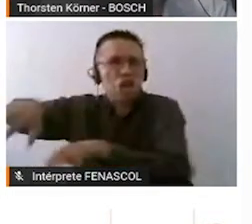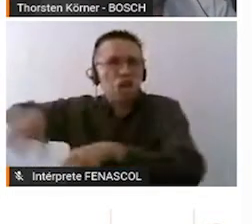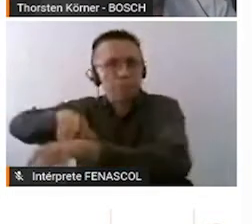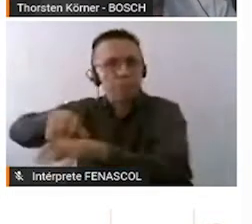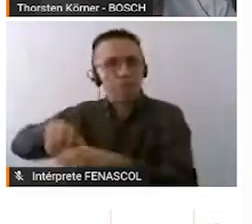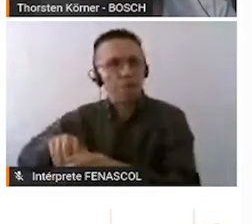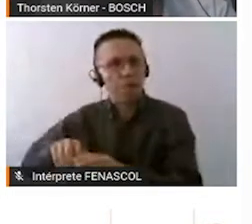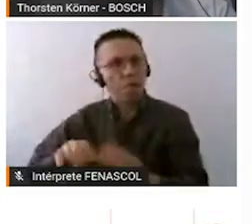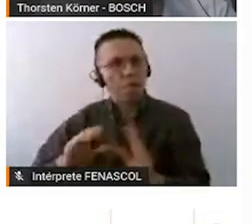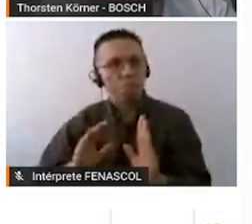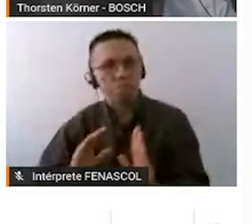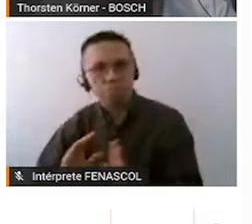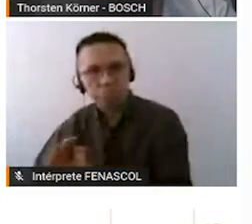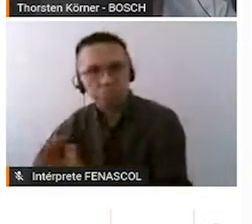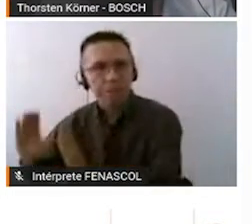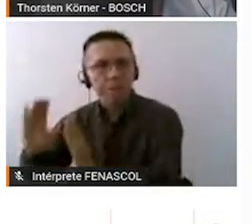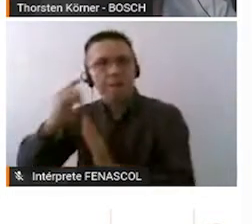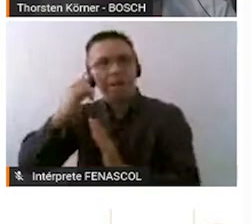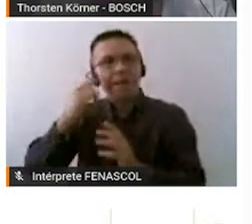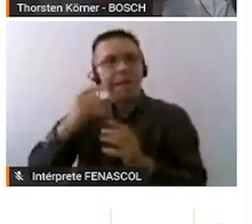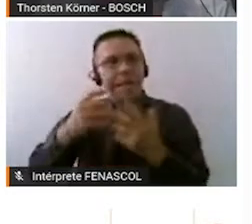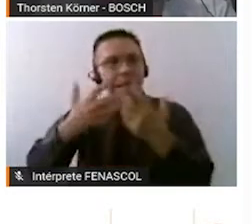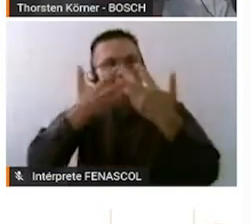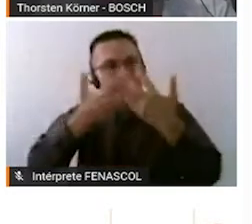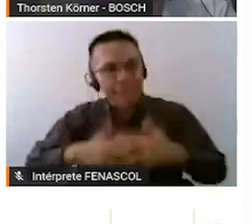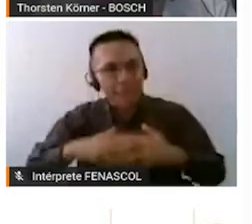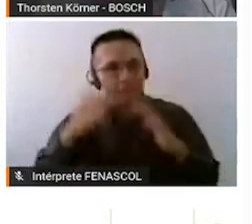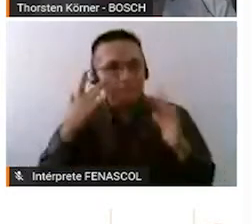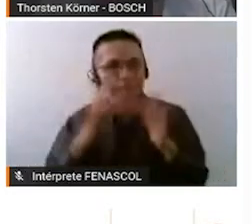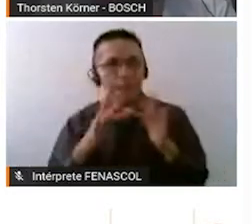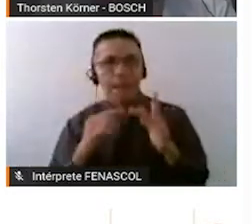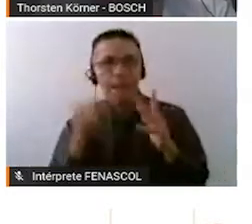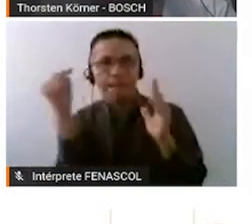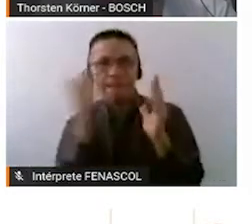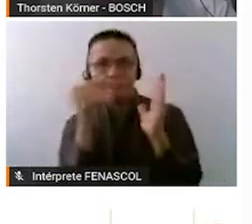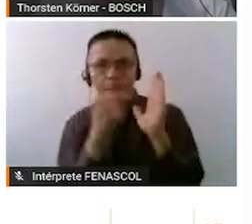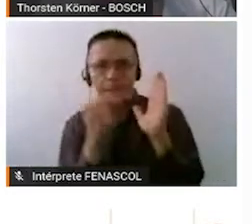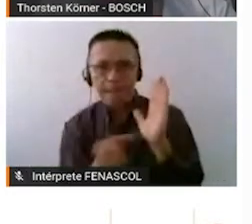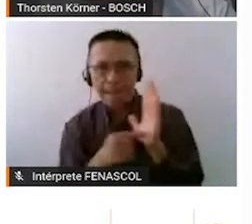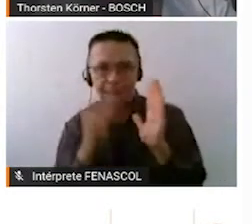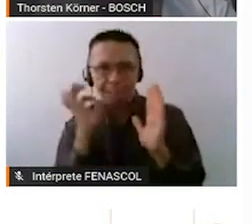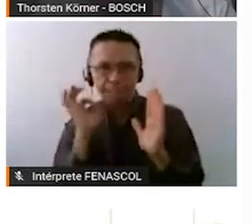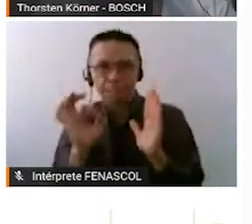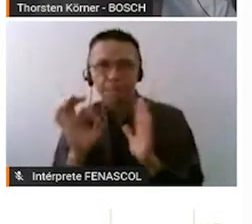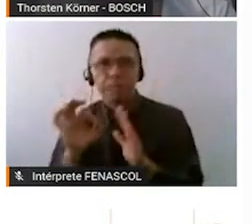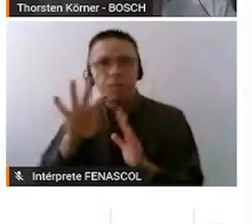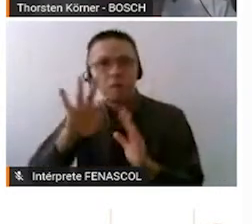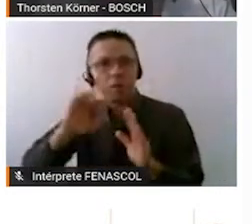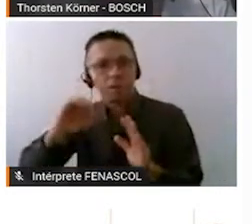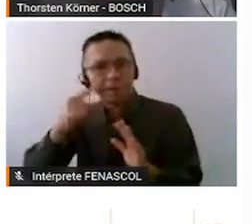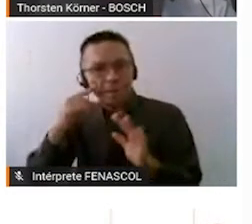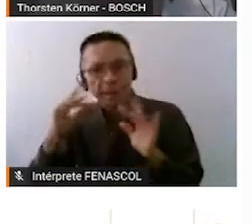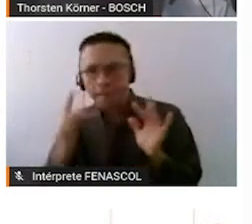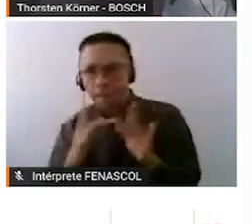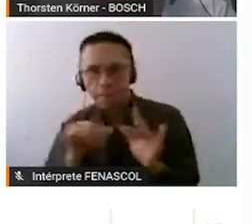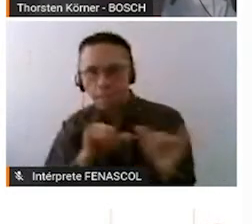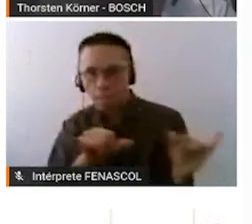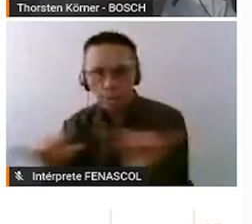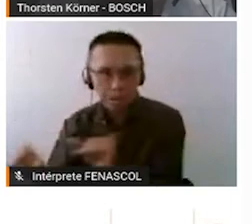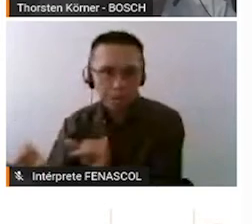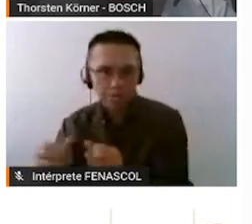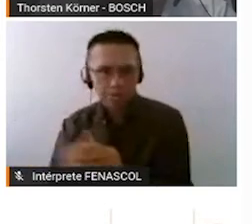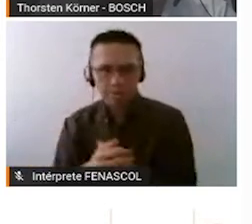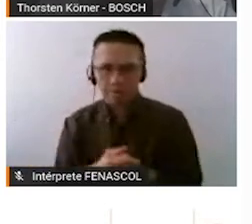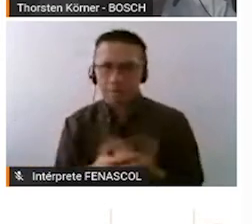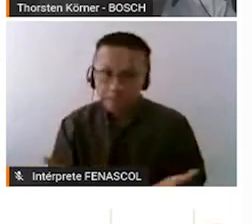los estándares de Industria 4.0. Y ahí comenzamos a entender un poco por qué no podemos